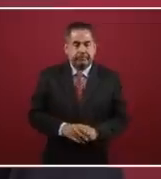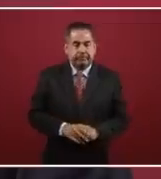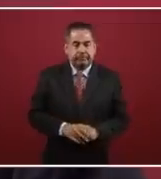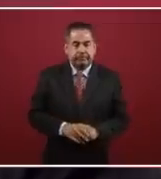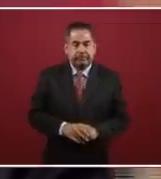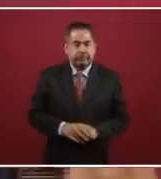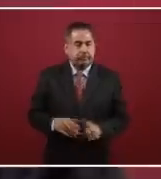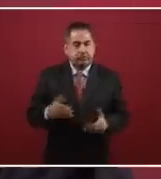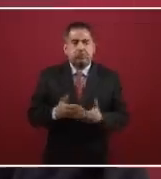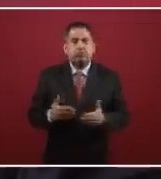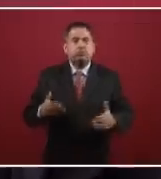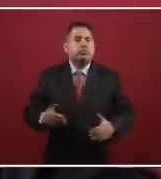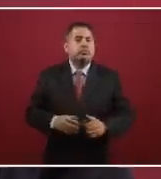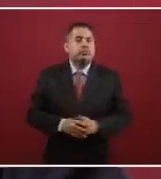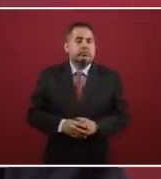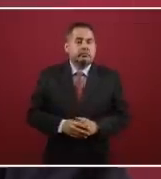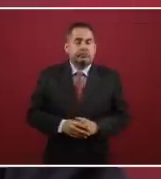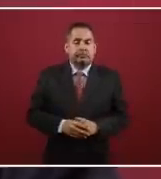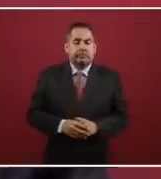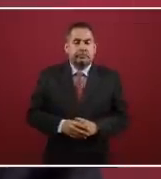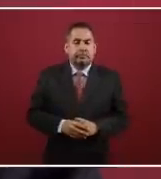Y ahora,